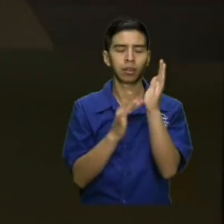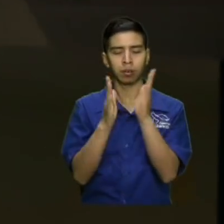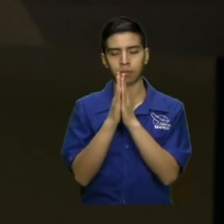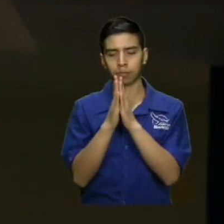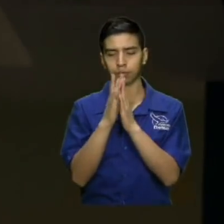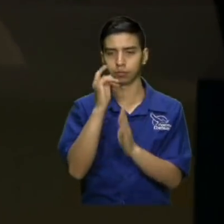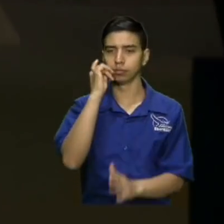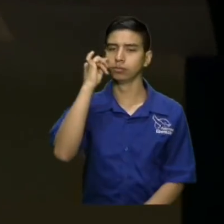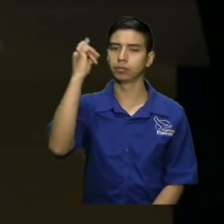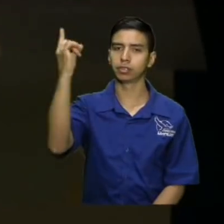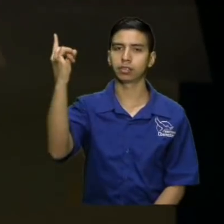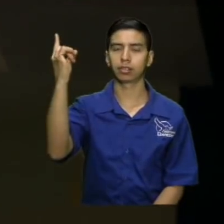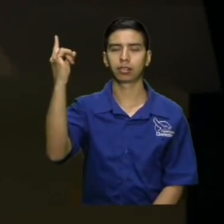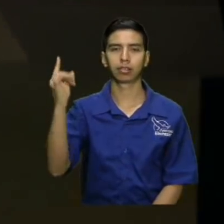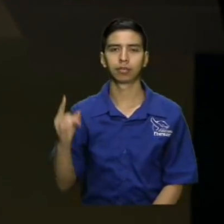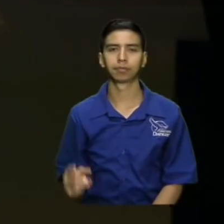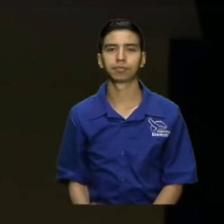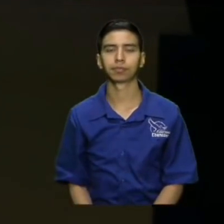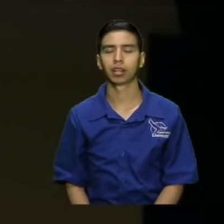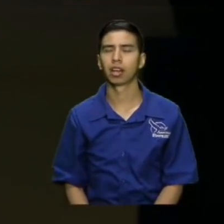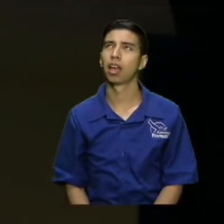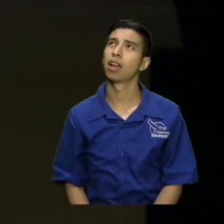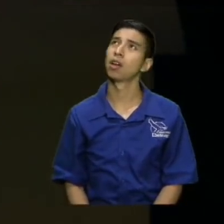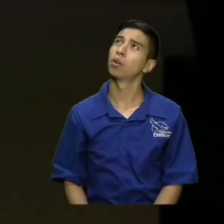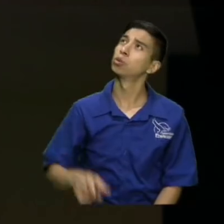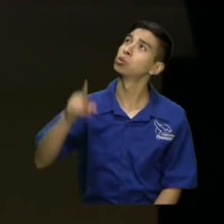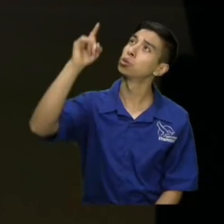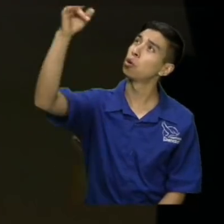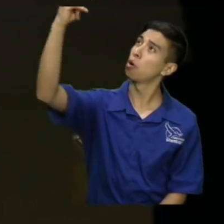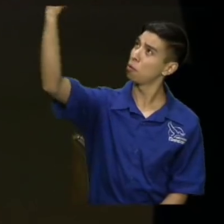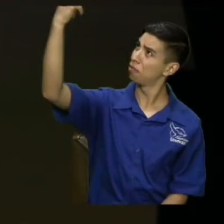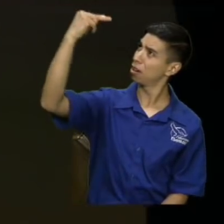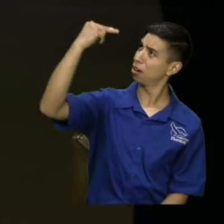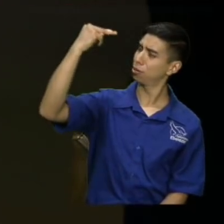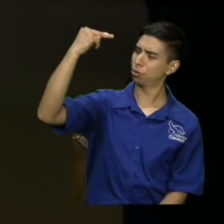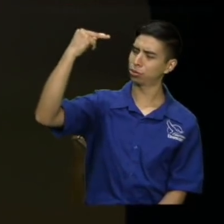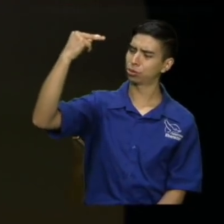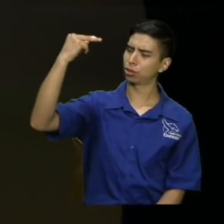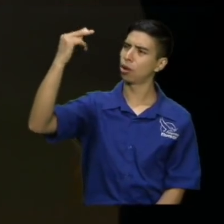Por favor, Señor, míranos a través del propiciatorio.